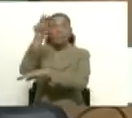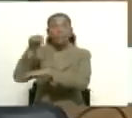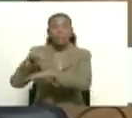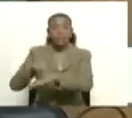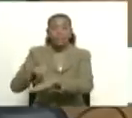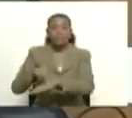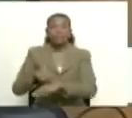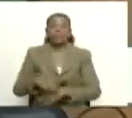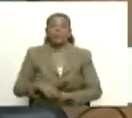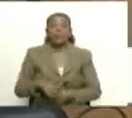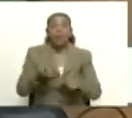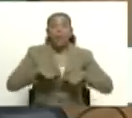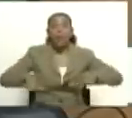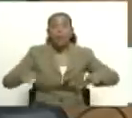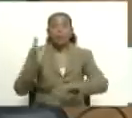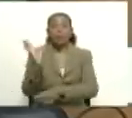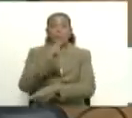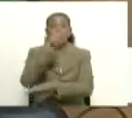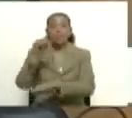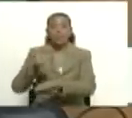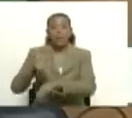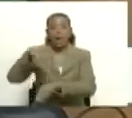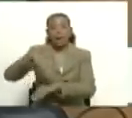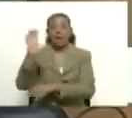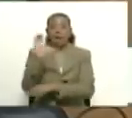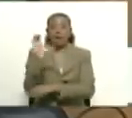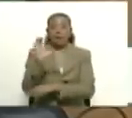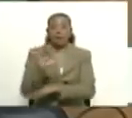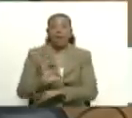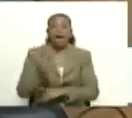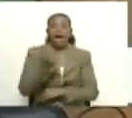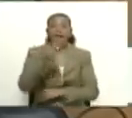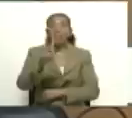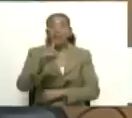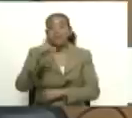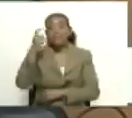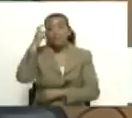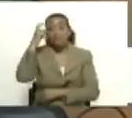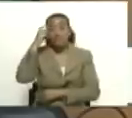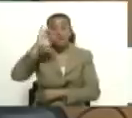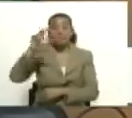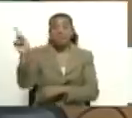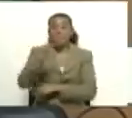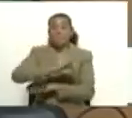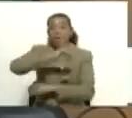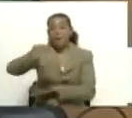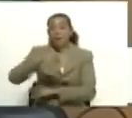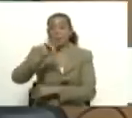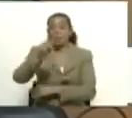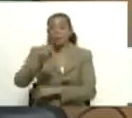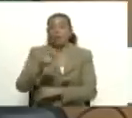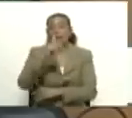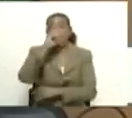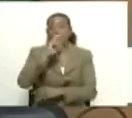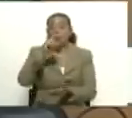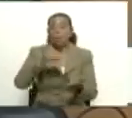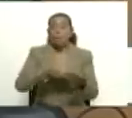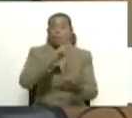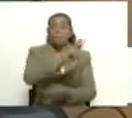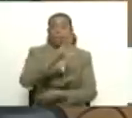Legislativo, sede de la Asamblea Nacional en Caracas, a los 13 días del mes de junio de 2023,